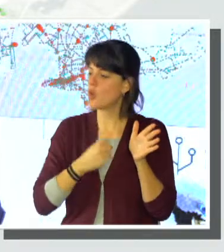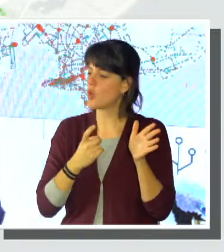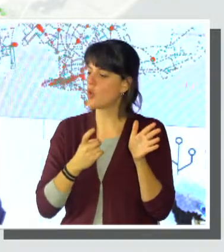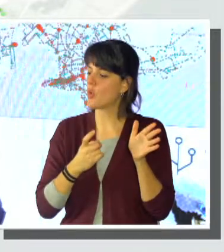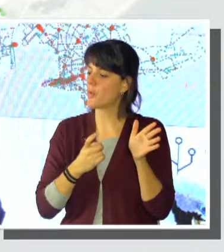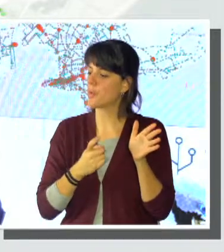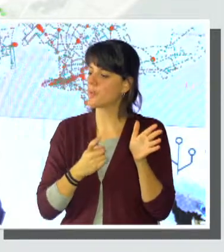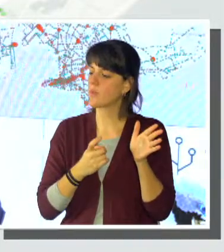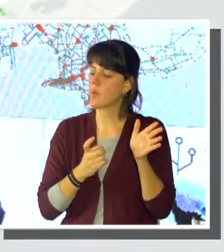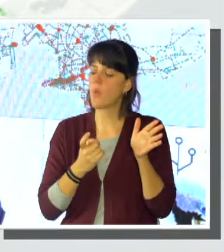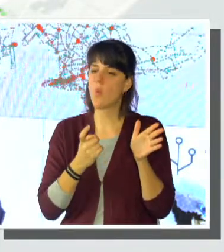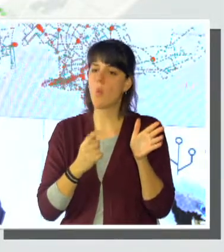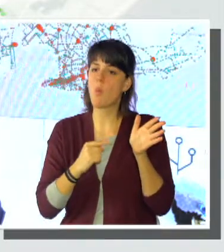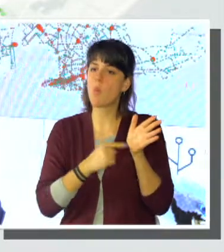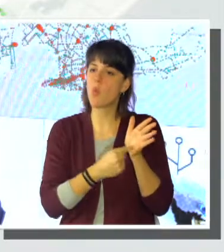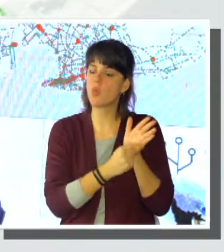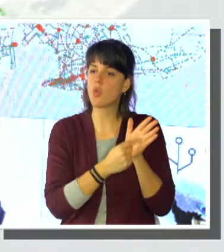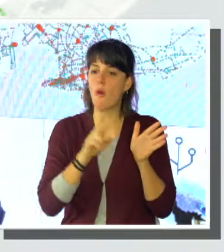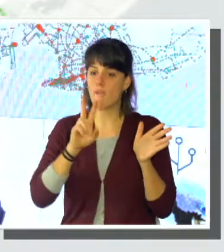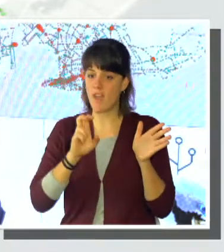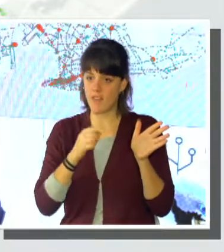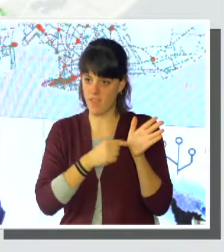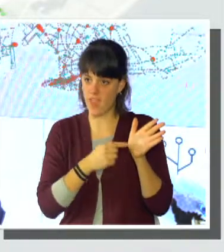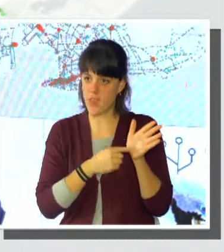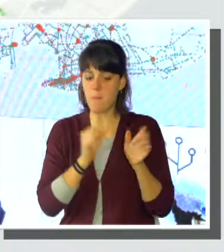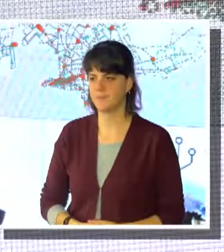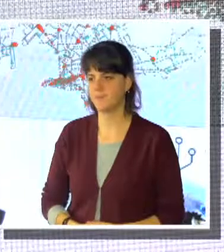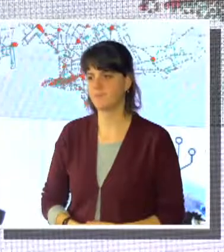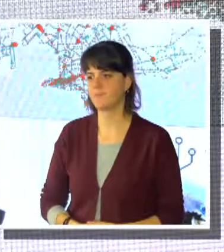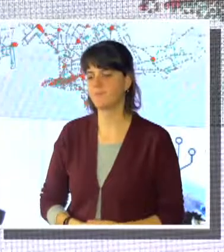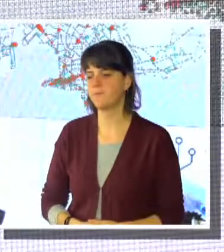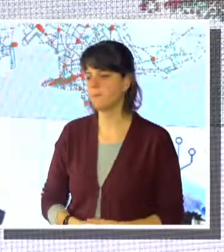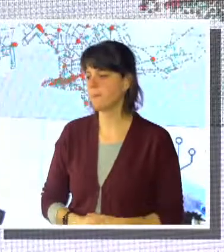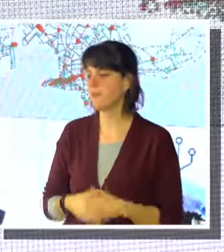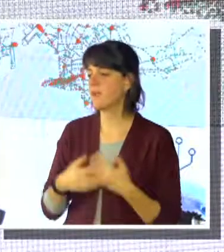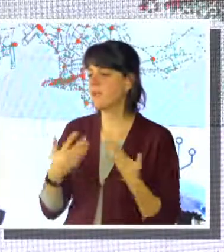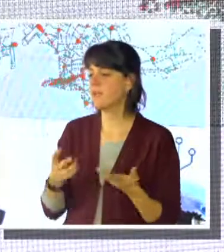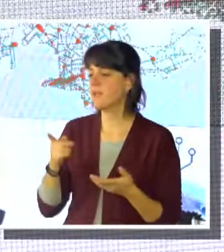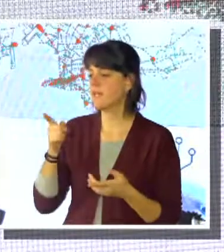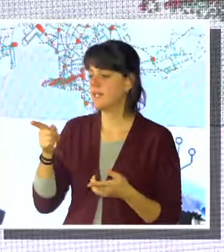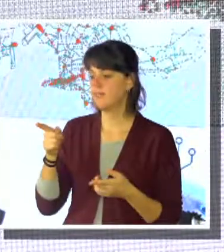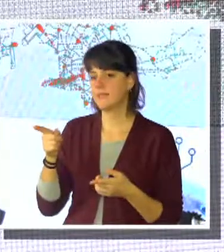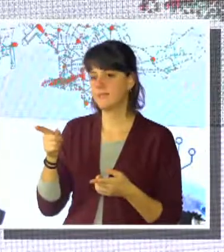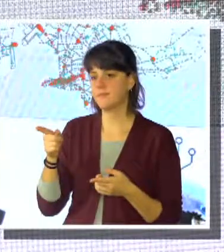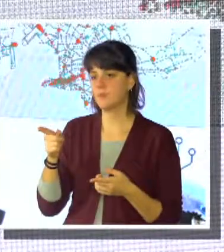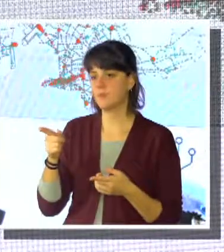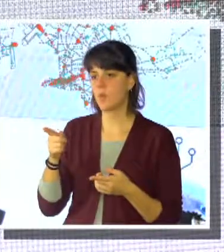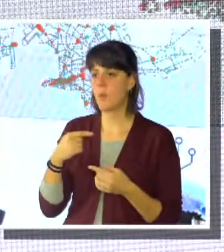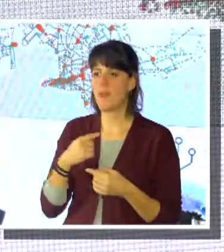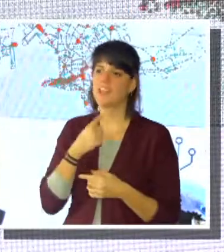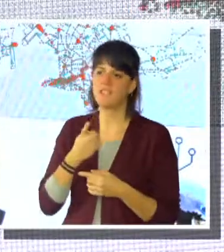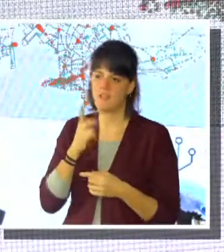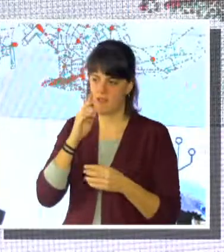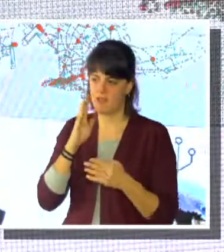sea, la sobreocupación se da en la tarde, entre las 3 y las 7. En una parada en la ruta 8 que tiene